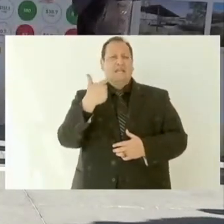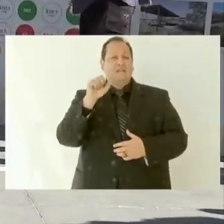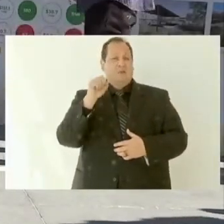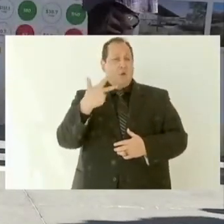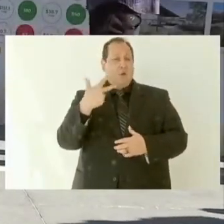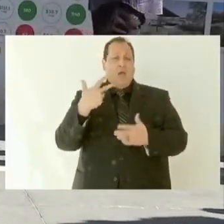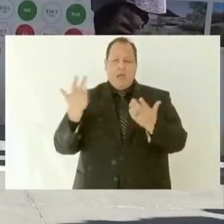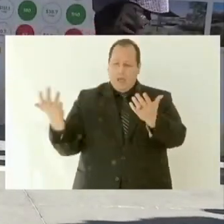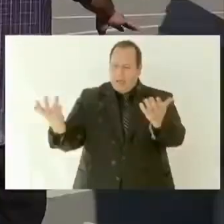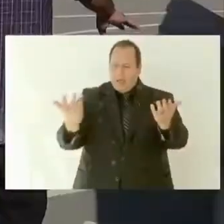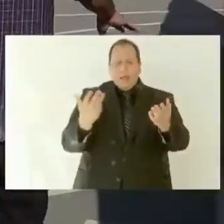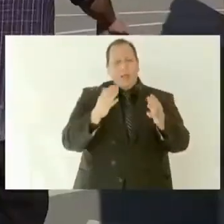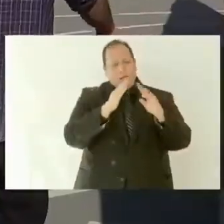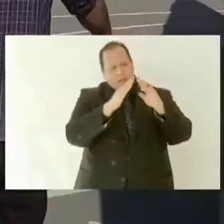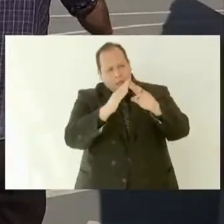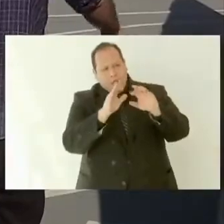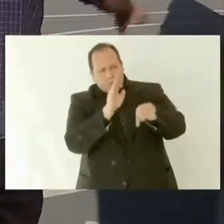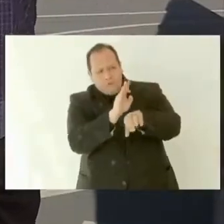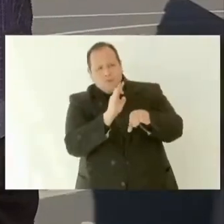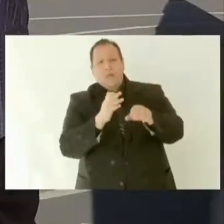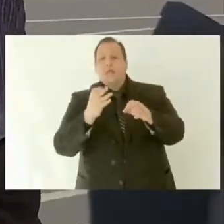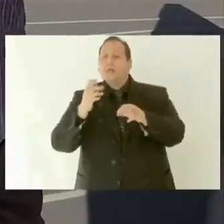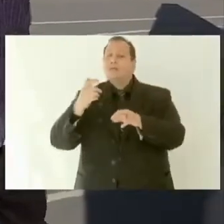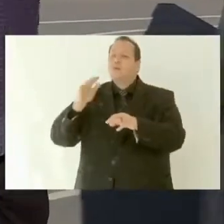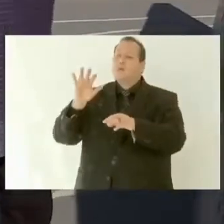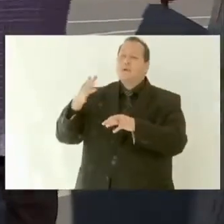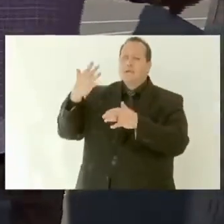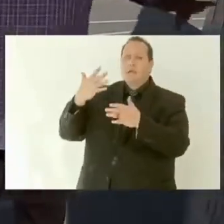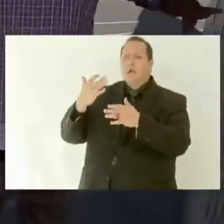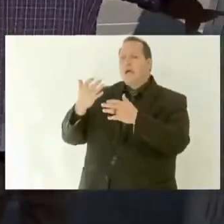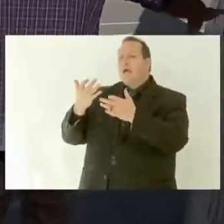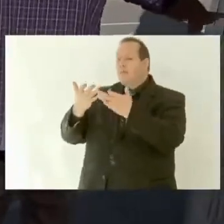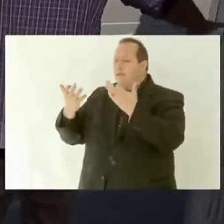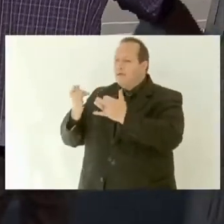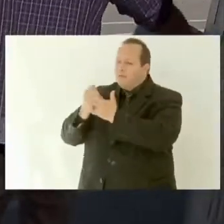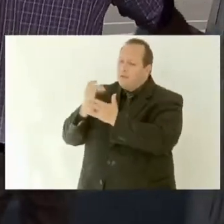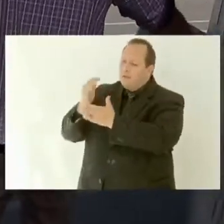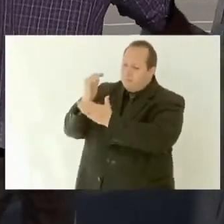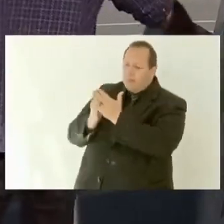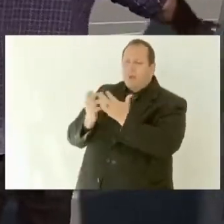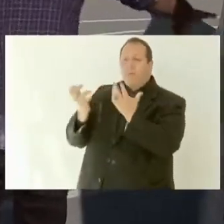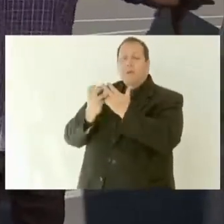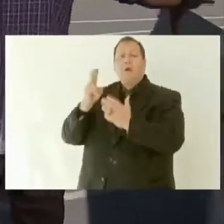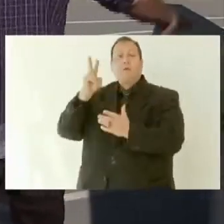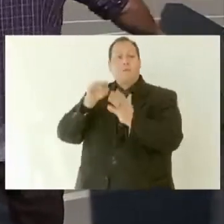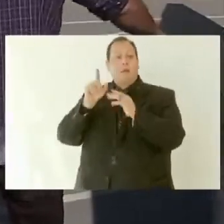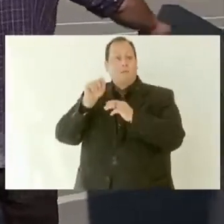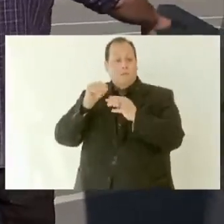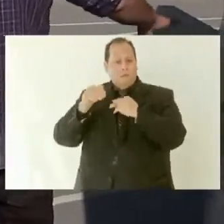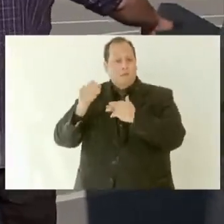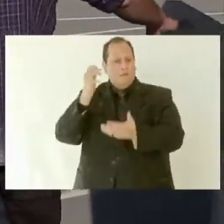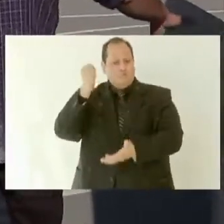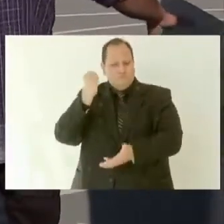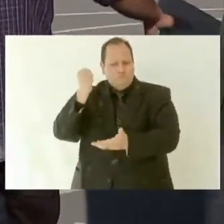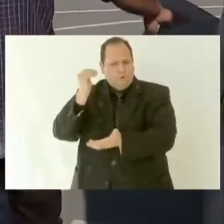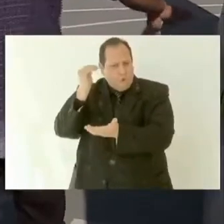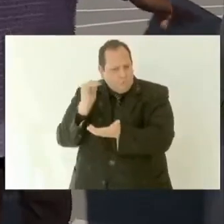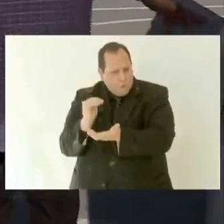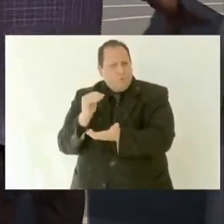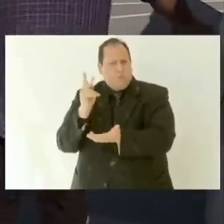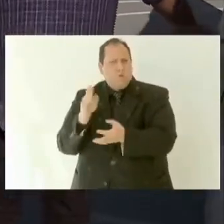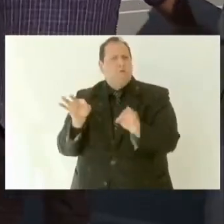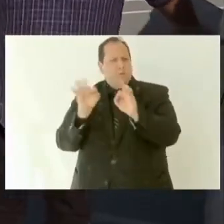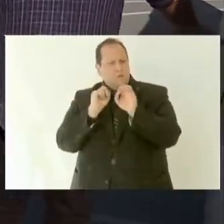768 acciones de vivienda, 55 acciones de regularización. Ya en el 2020, con una bolsa menor, pero igual